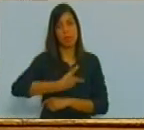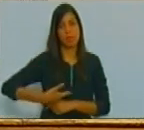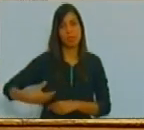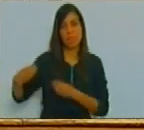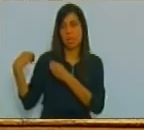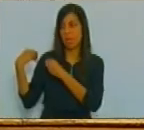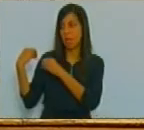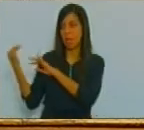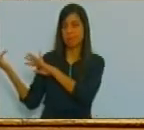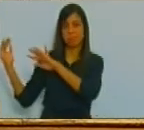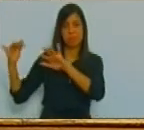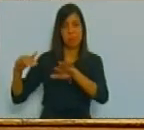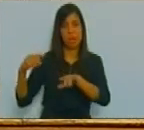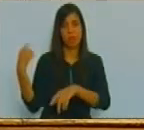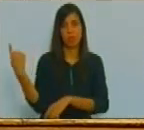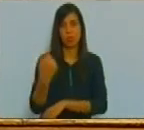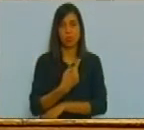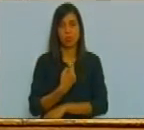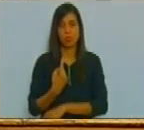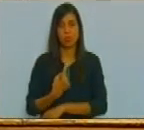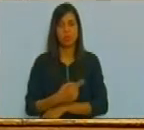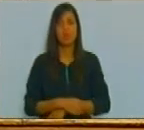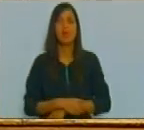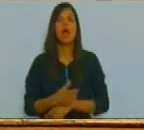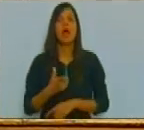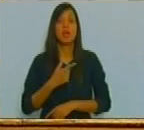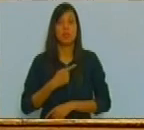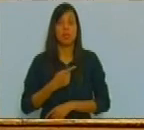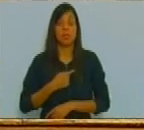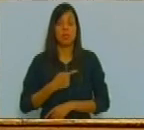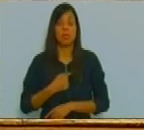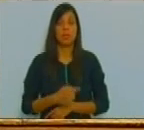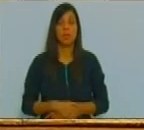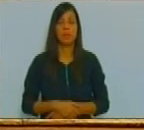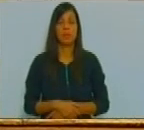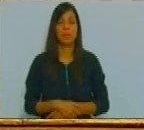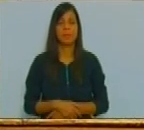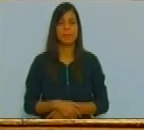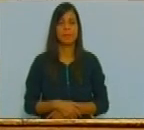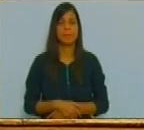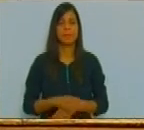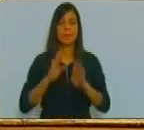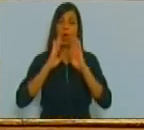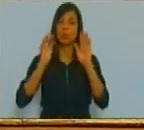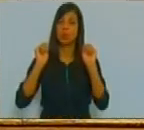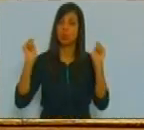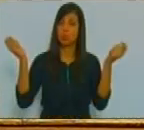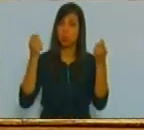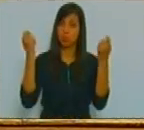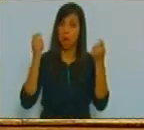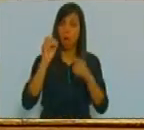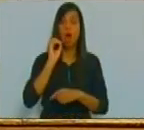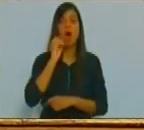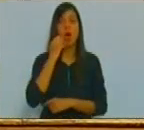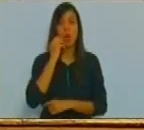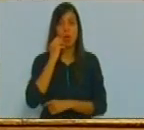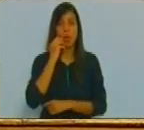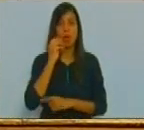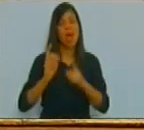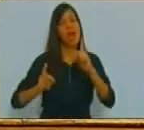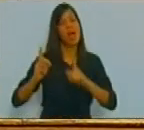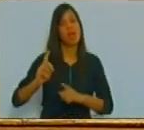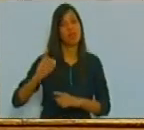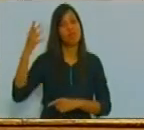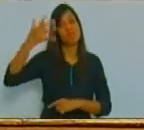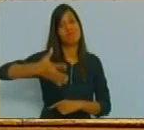maduro yo envío ese mensaje a los jóvenes que han delinquido o